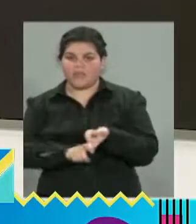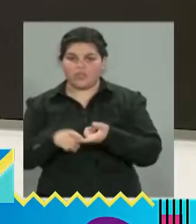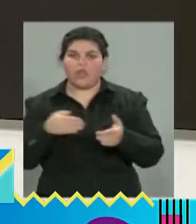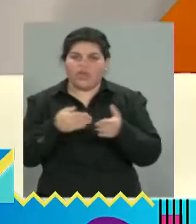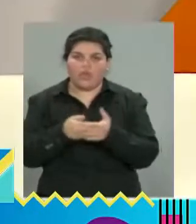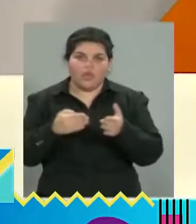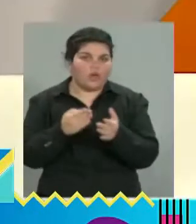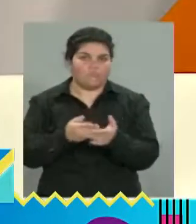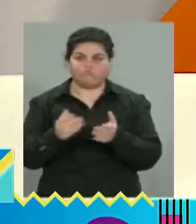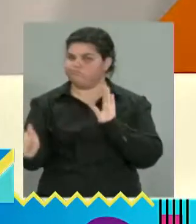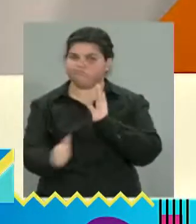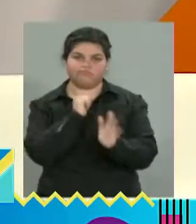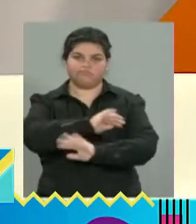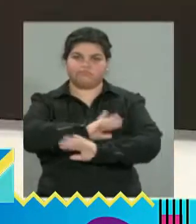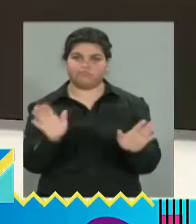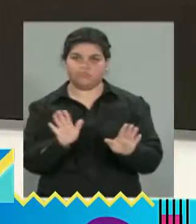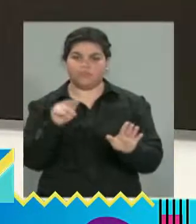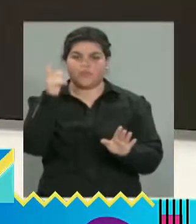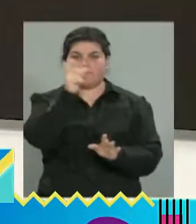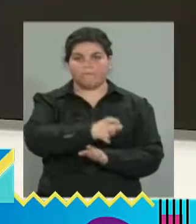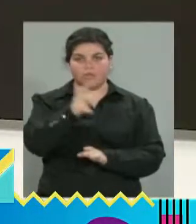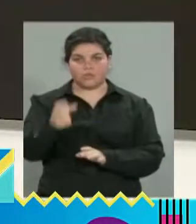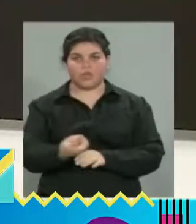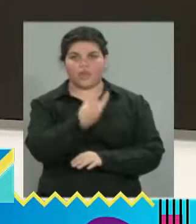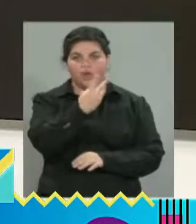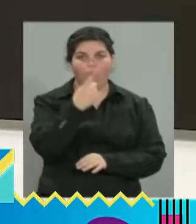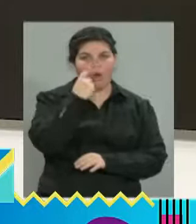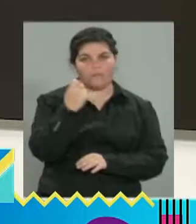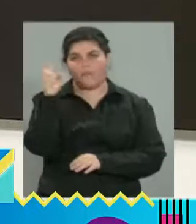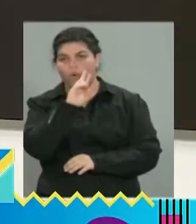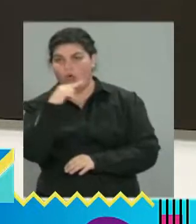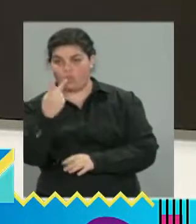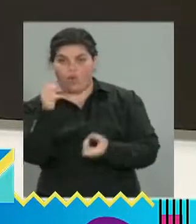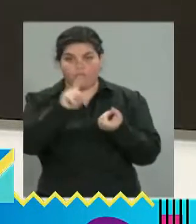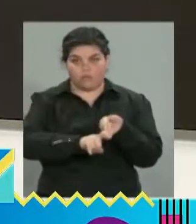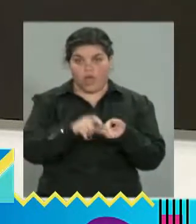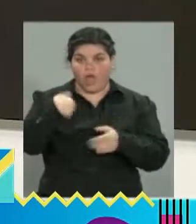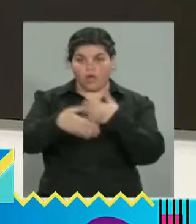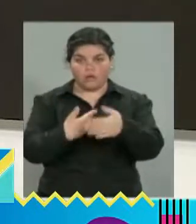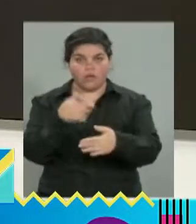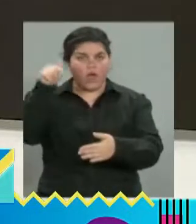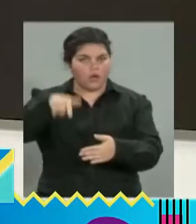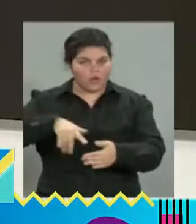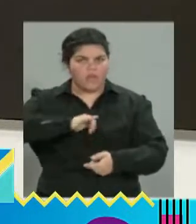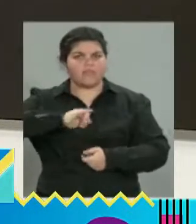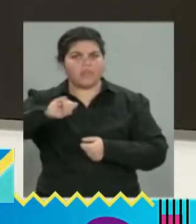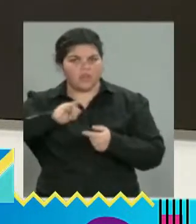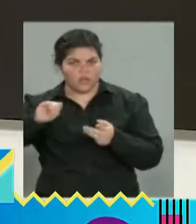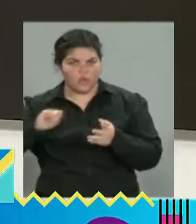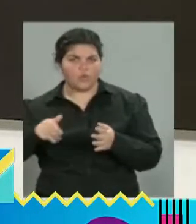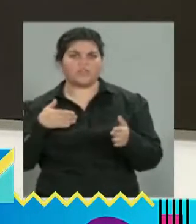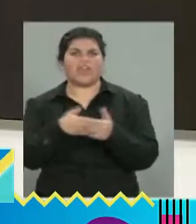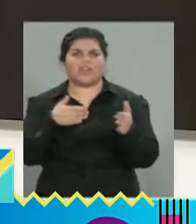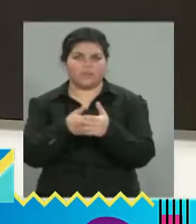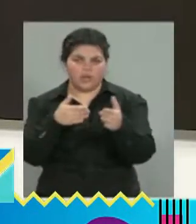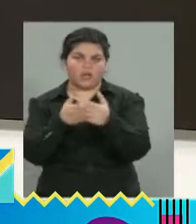el matrimonio de una pareja de mismo sexo. ¿Hay hoy denuncias con respecto a que se restrinja o